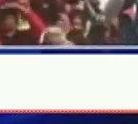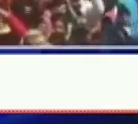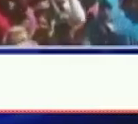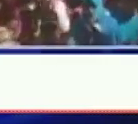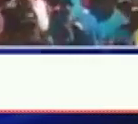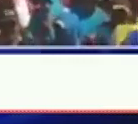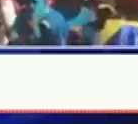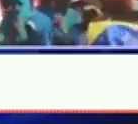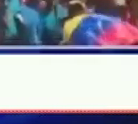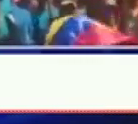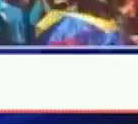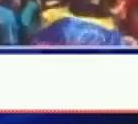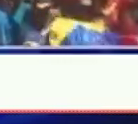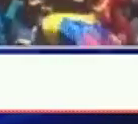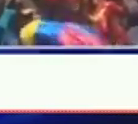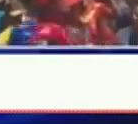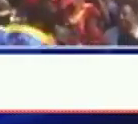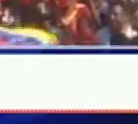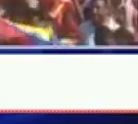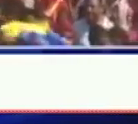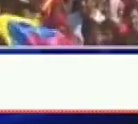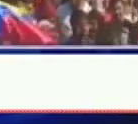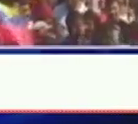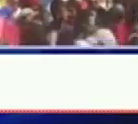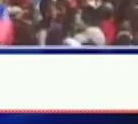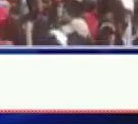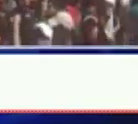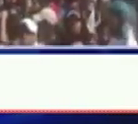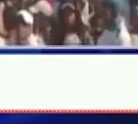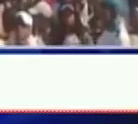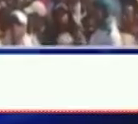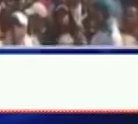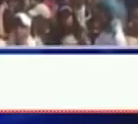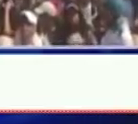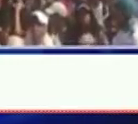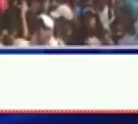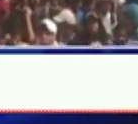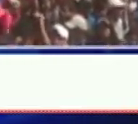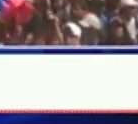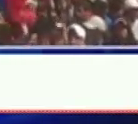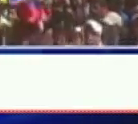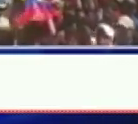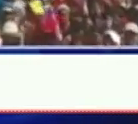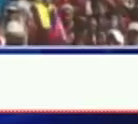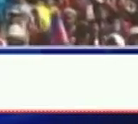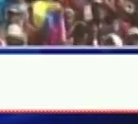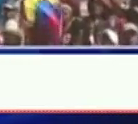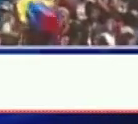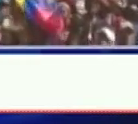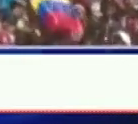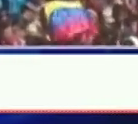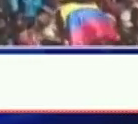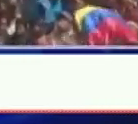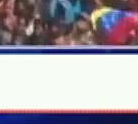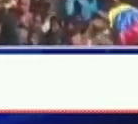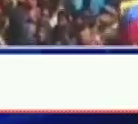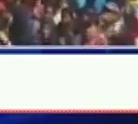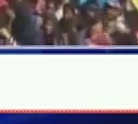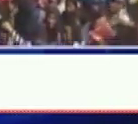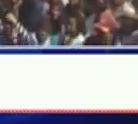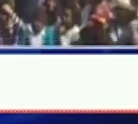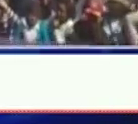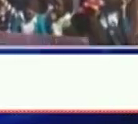yanqui go night el pueblo miren qué hermosura me gusta compartirlo en estas jornadas de trabajo y del